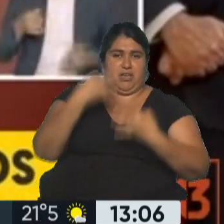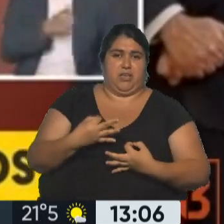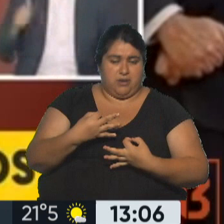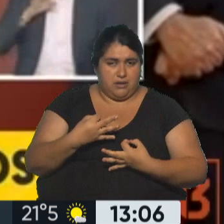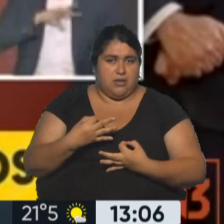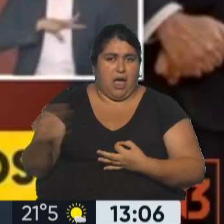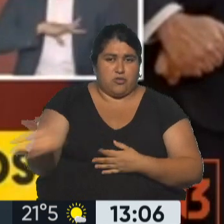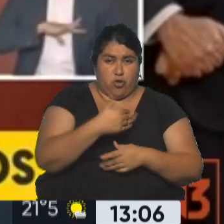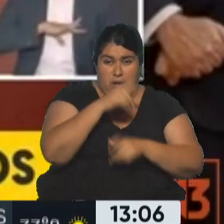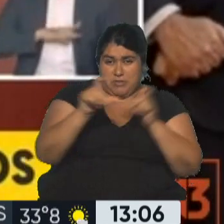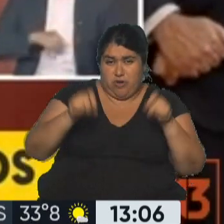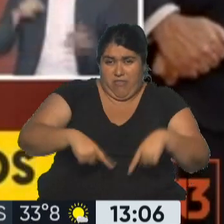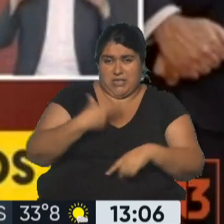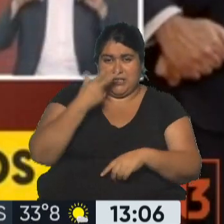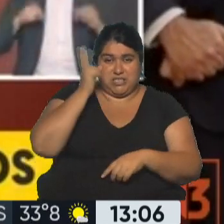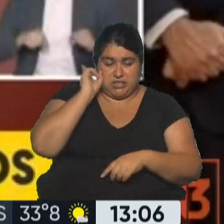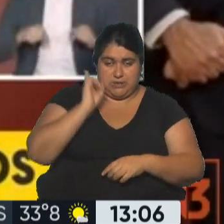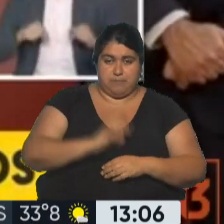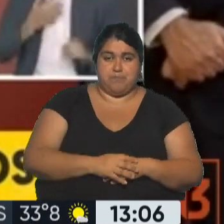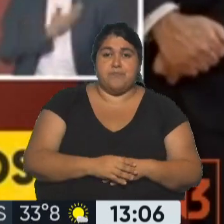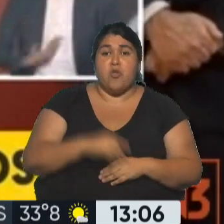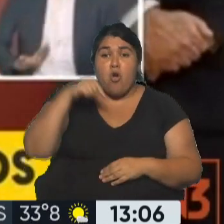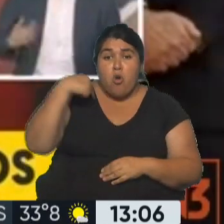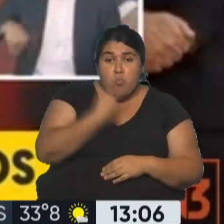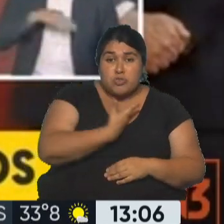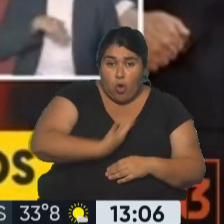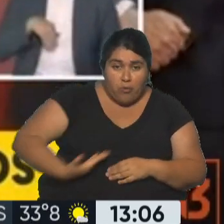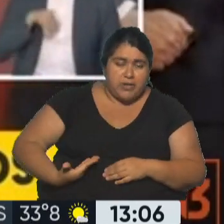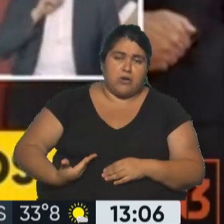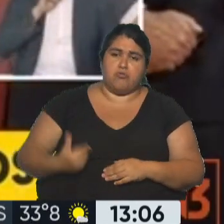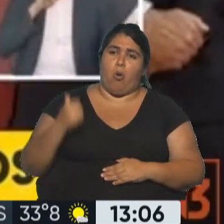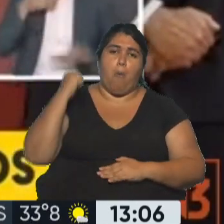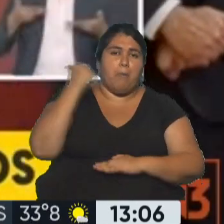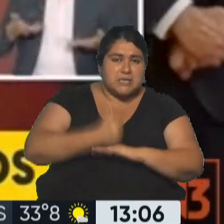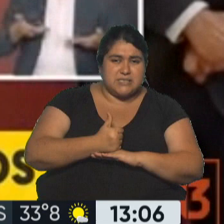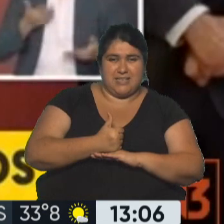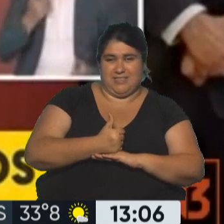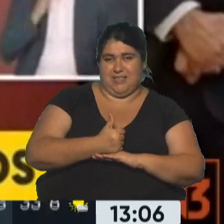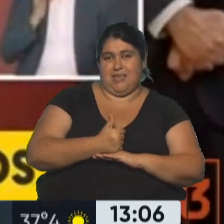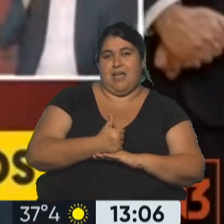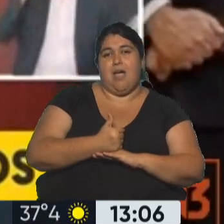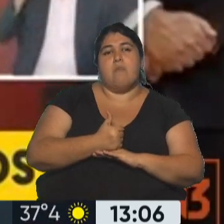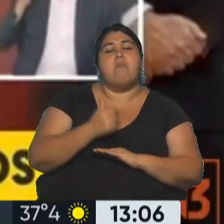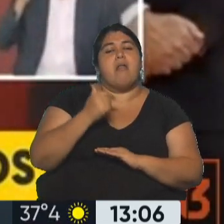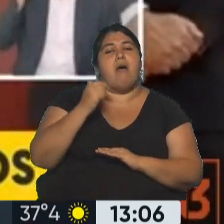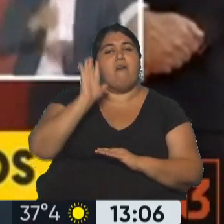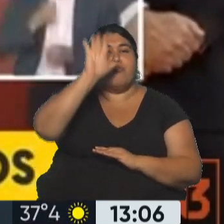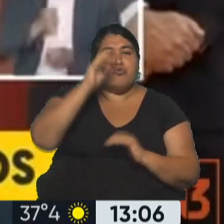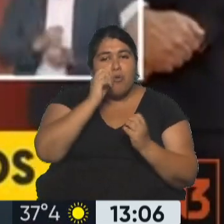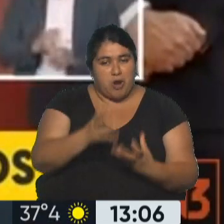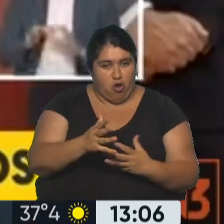todos nuestros compatriotas. Hoy nuestro gobierno está presente por un futuro mejor. A